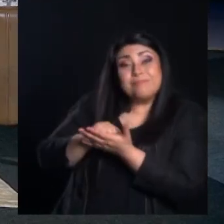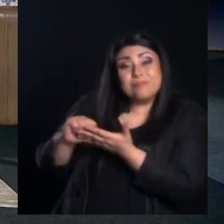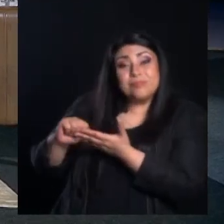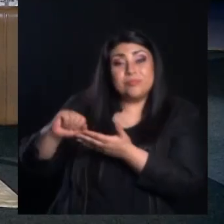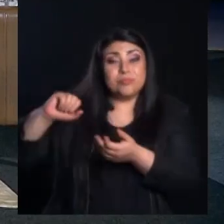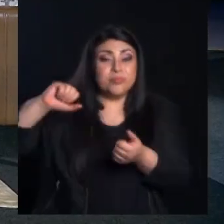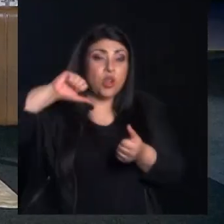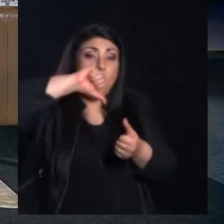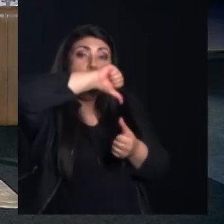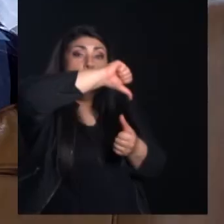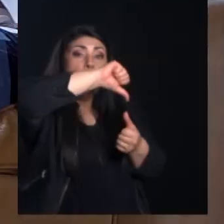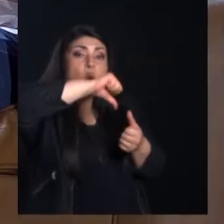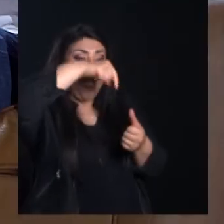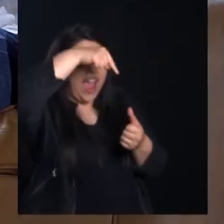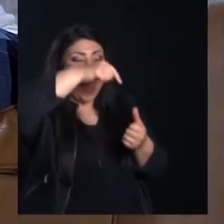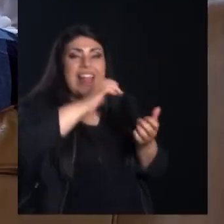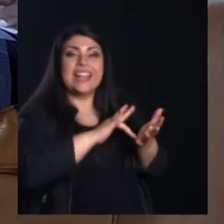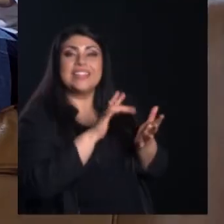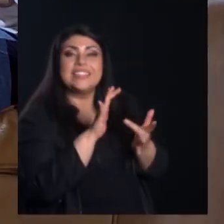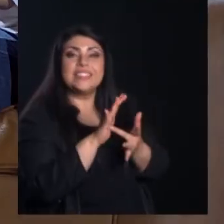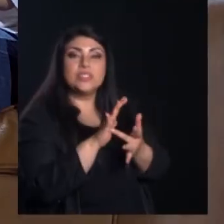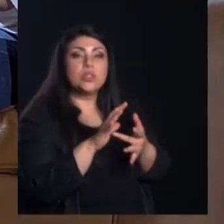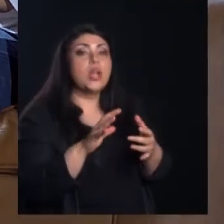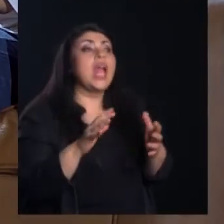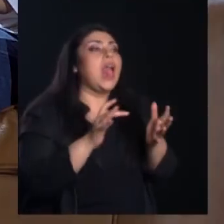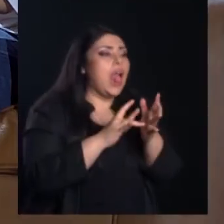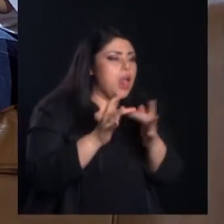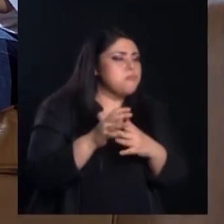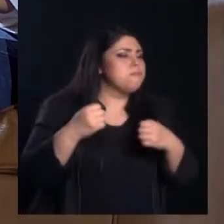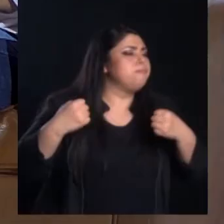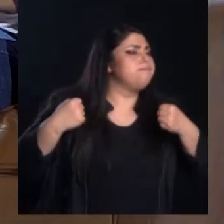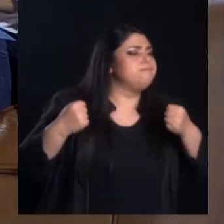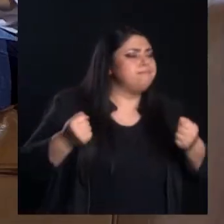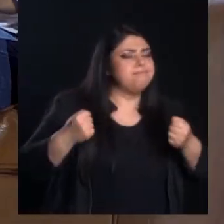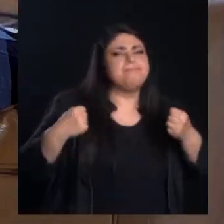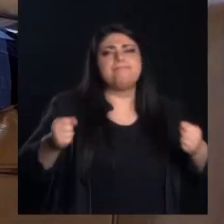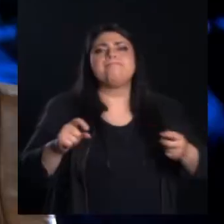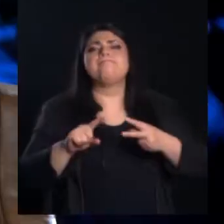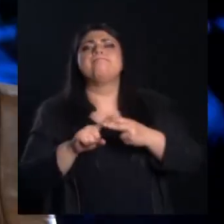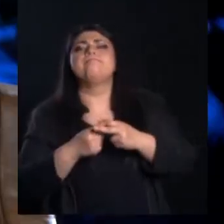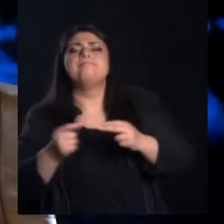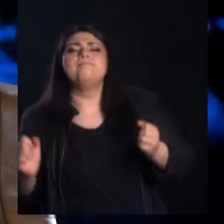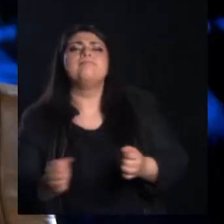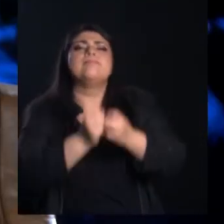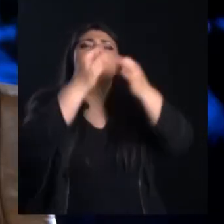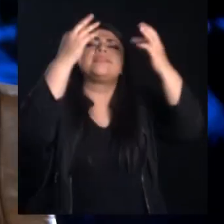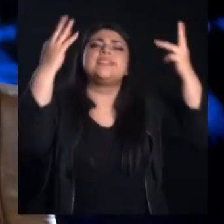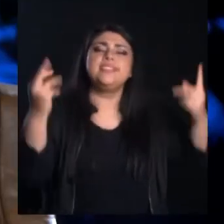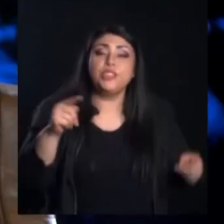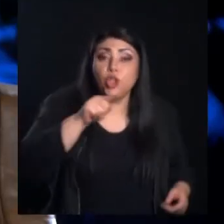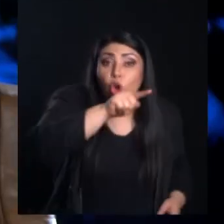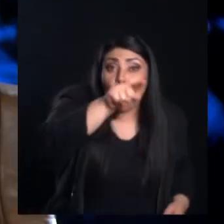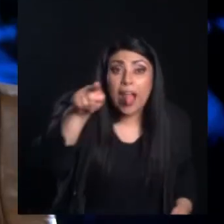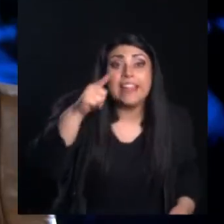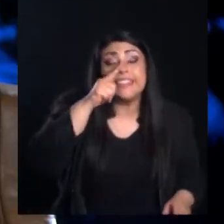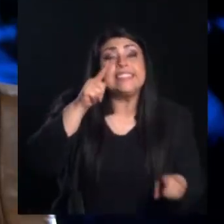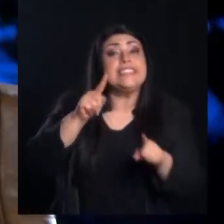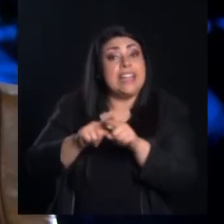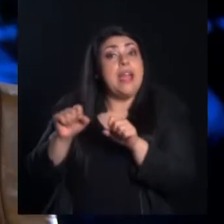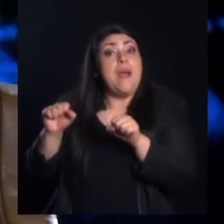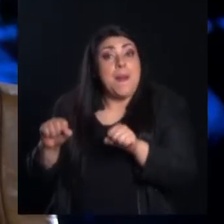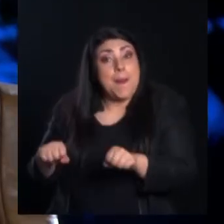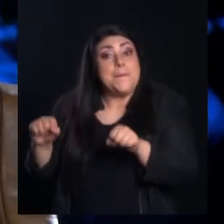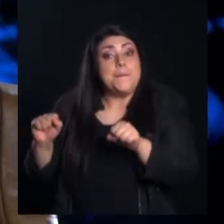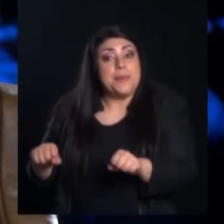empieza a hacerlo luego dice mayores cosas que yo harán o ustedes también lo pueden hacer en mi nombre y luego